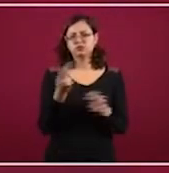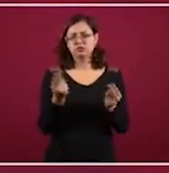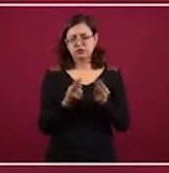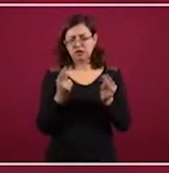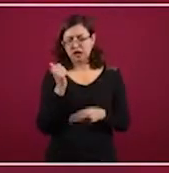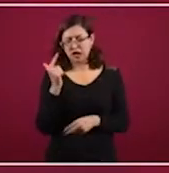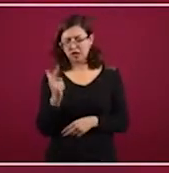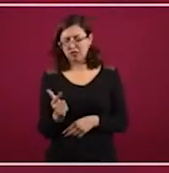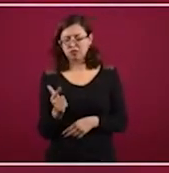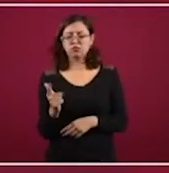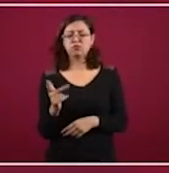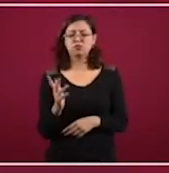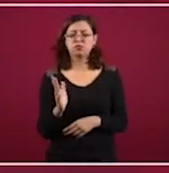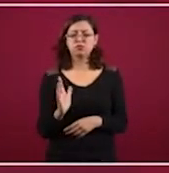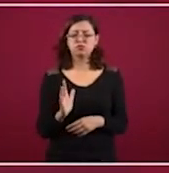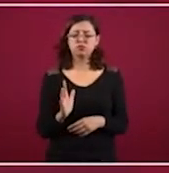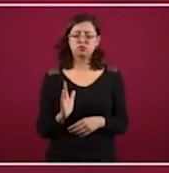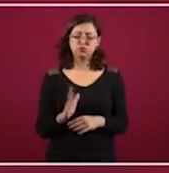necesitados de